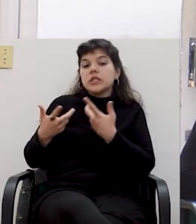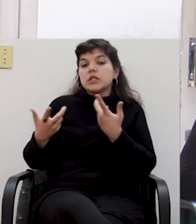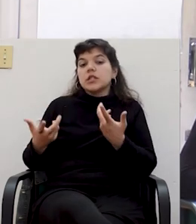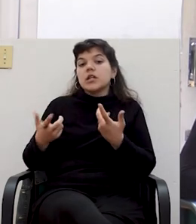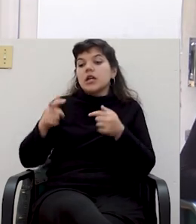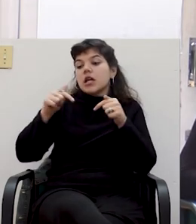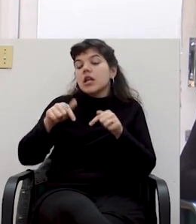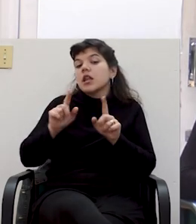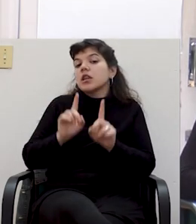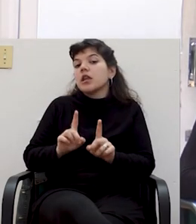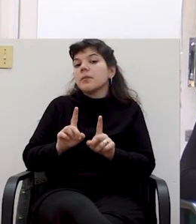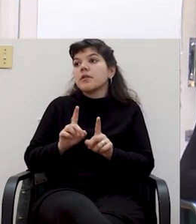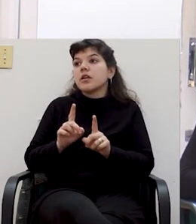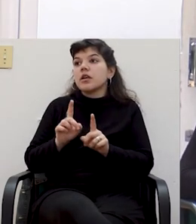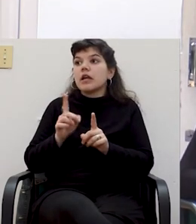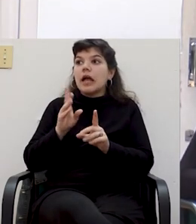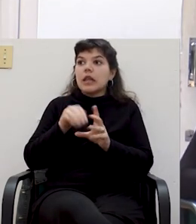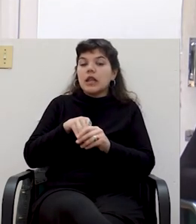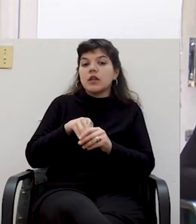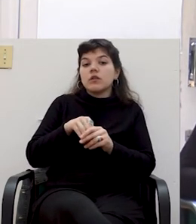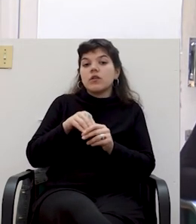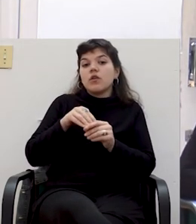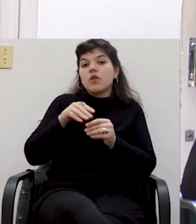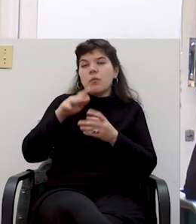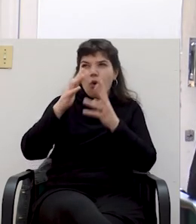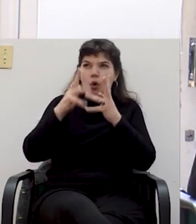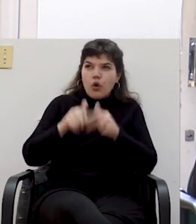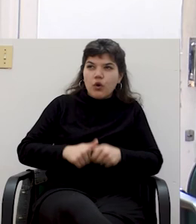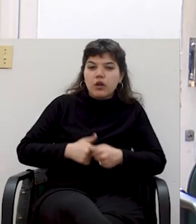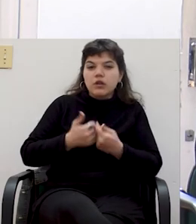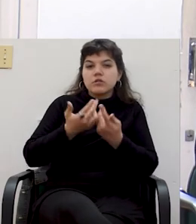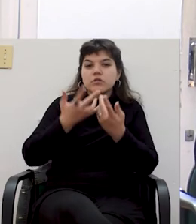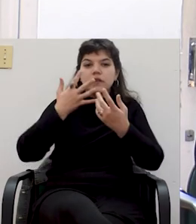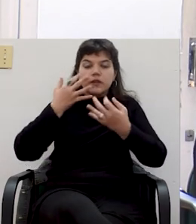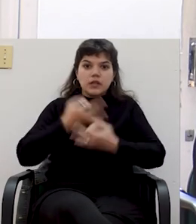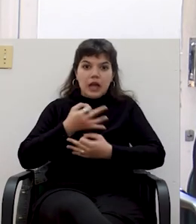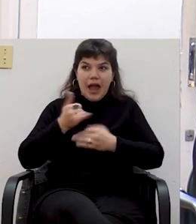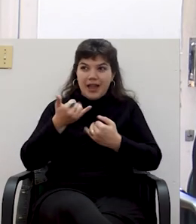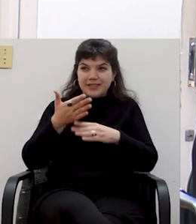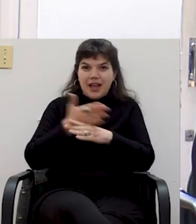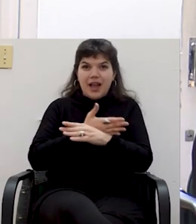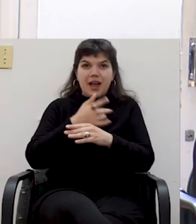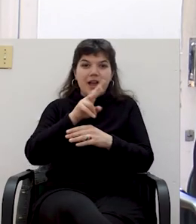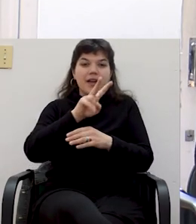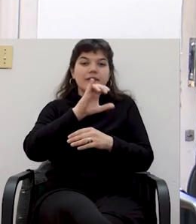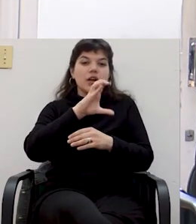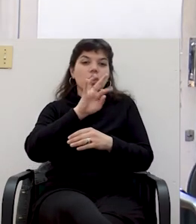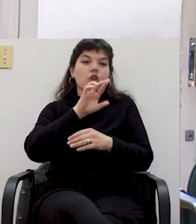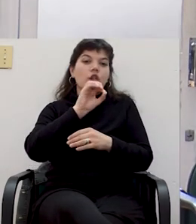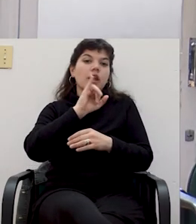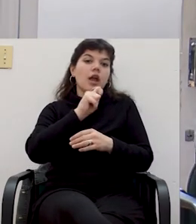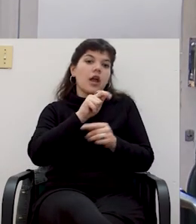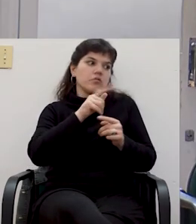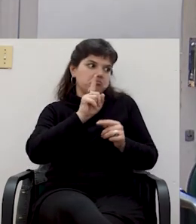Y esto también, bueno, dentro de la organización, que bien la definía Victoria, y también